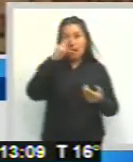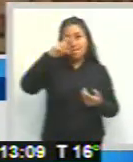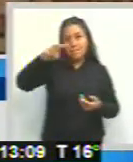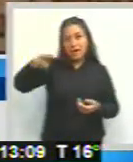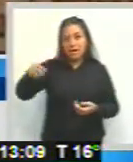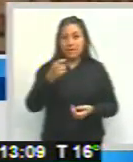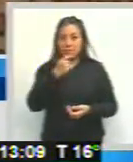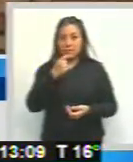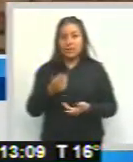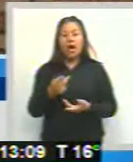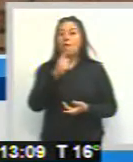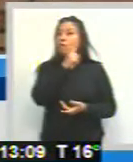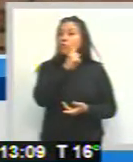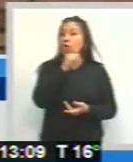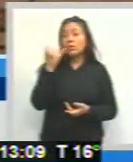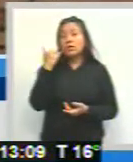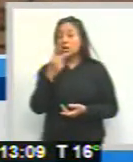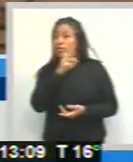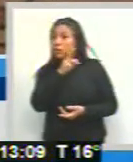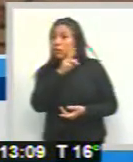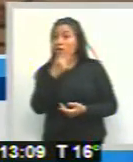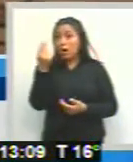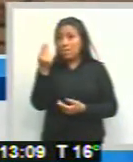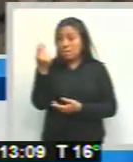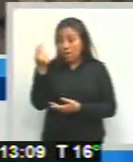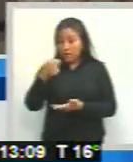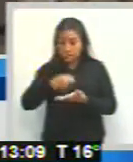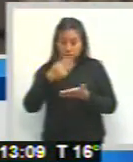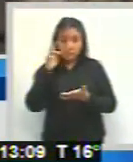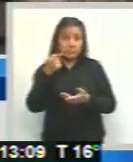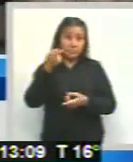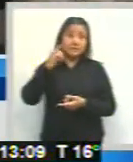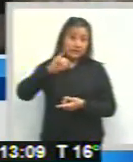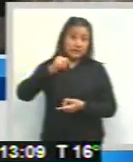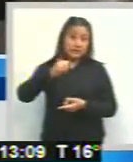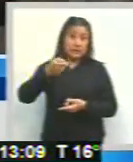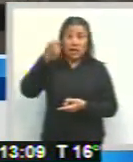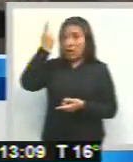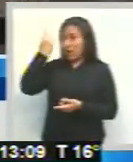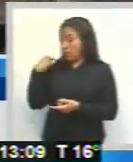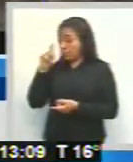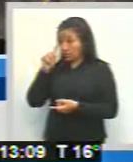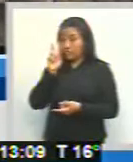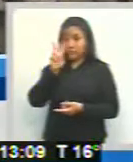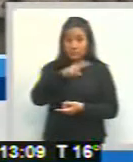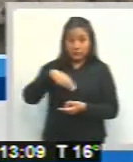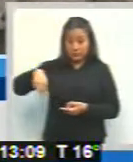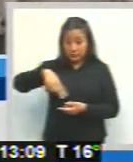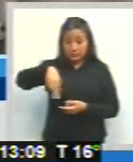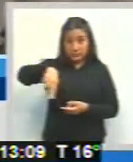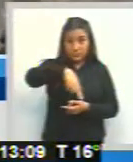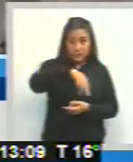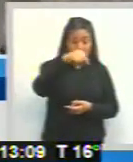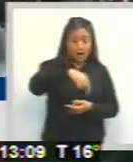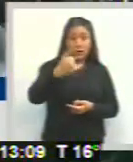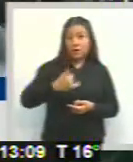están a precios accesibles? Bastante accesible. Bueno, pues ya el otro día recorriste. Gracias a Dios hay mucha variedad en esta época.